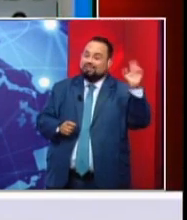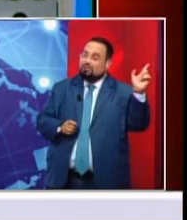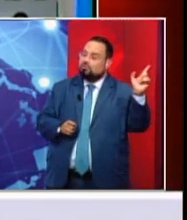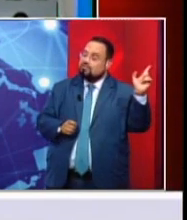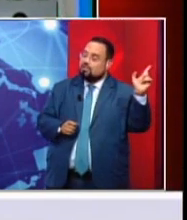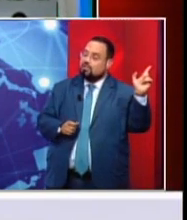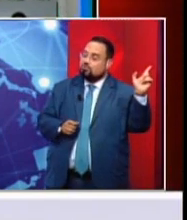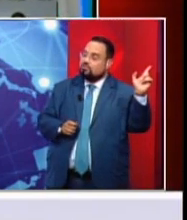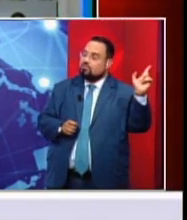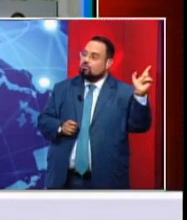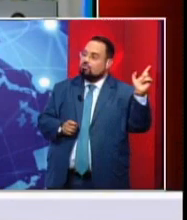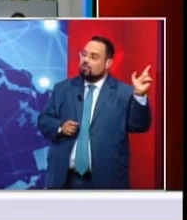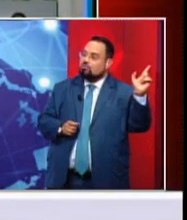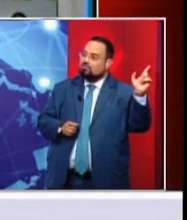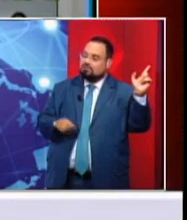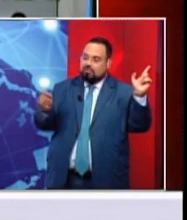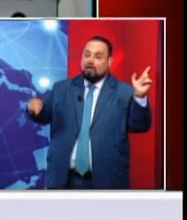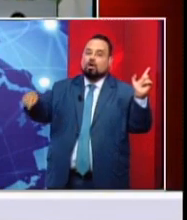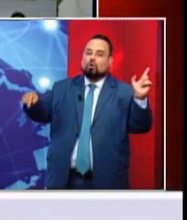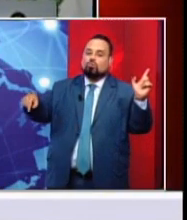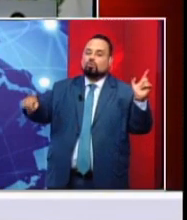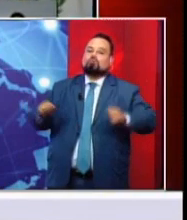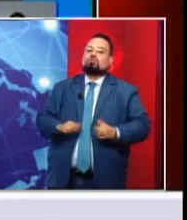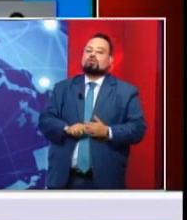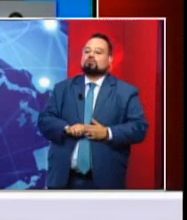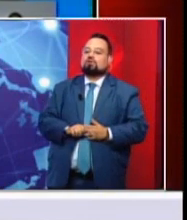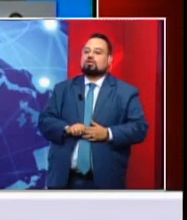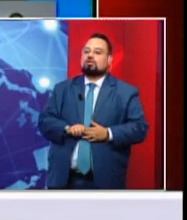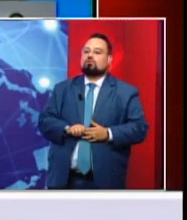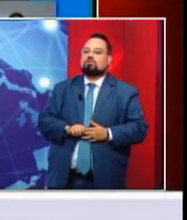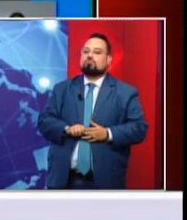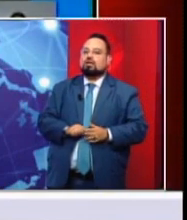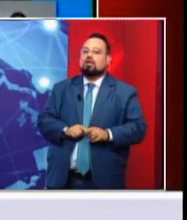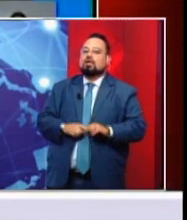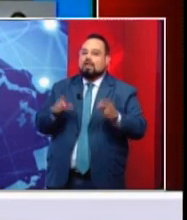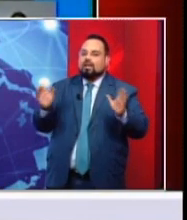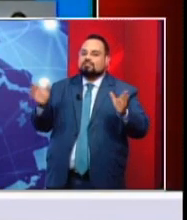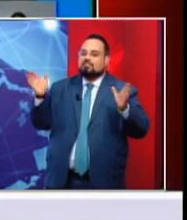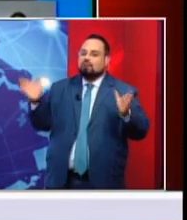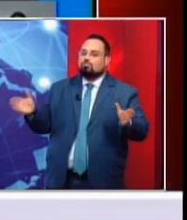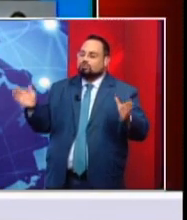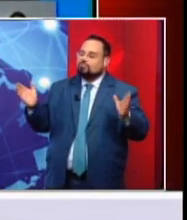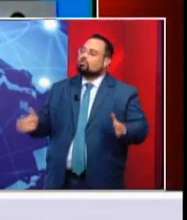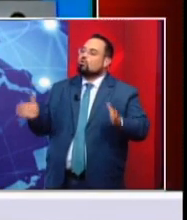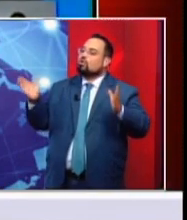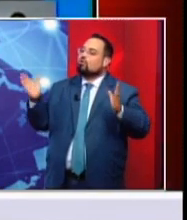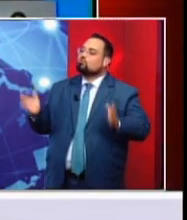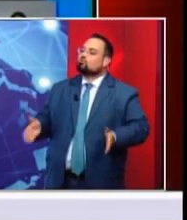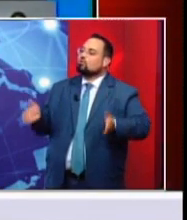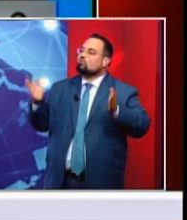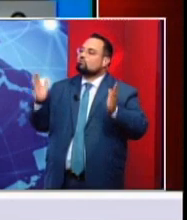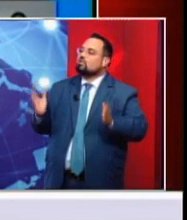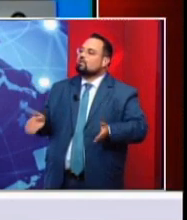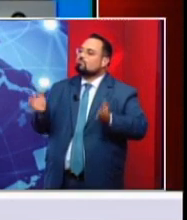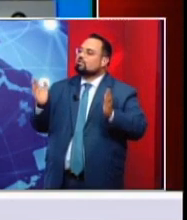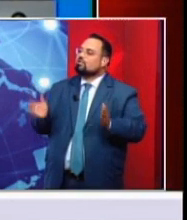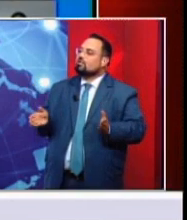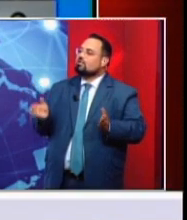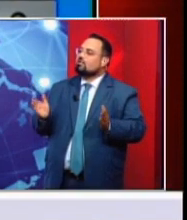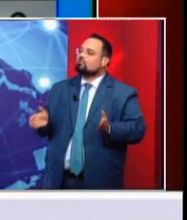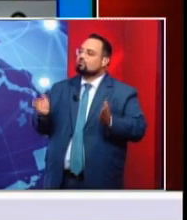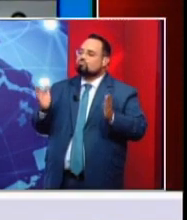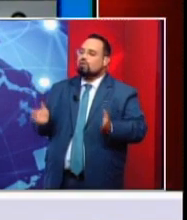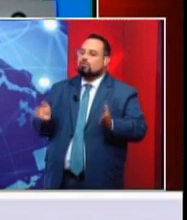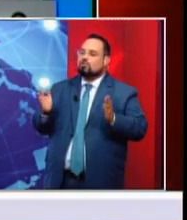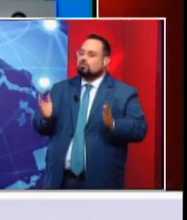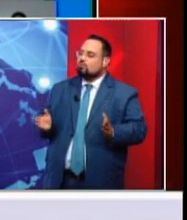creo que tanto en las declaraciones que dio en México esta semana, como lo que vino a ratificar aquí a Guatemala, es la posición que nosotros tenemos que tener